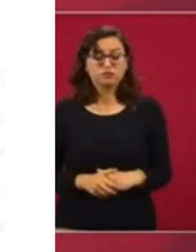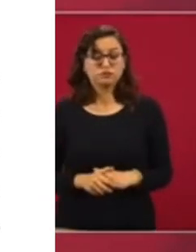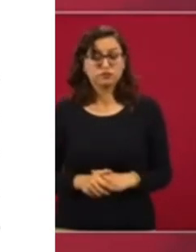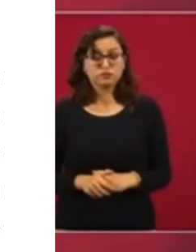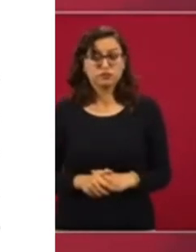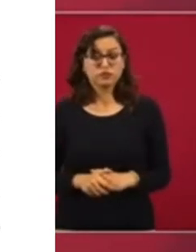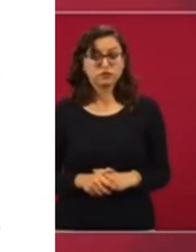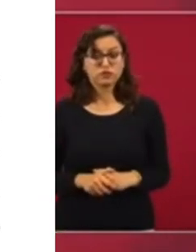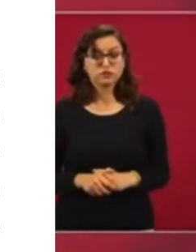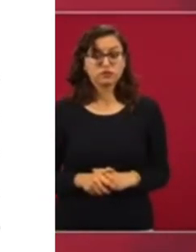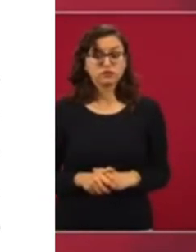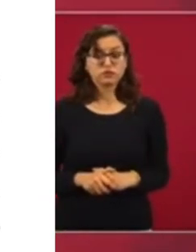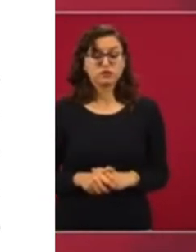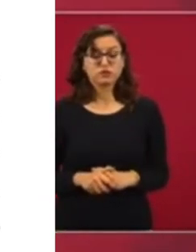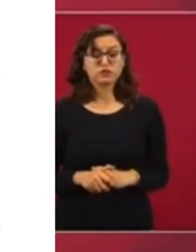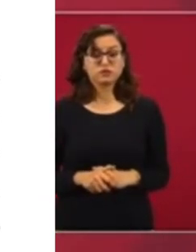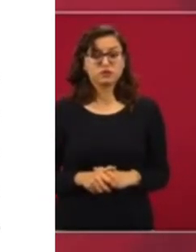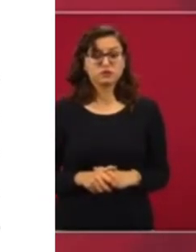que